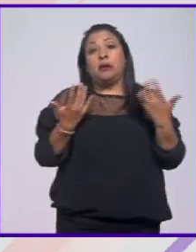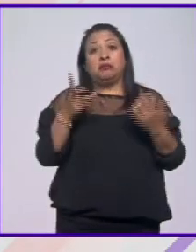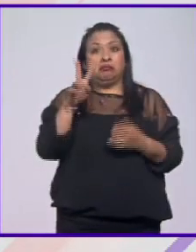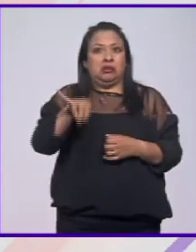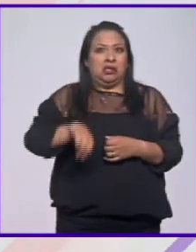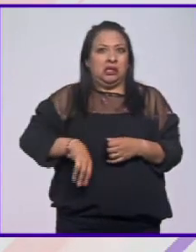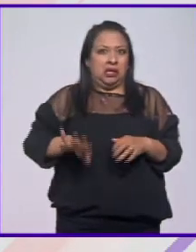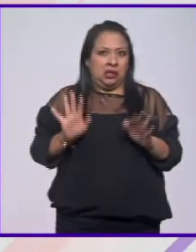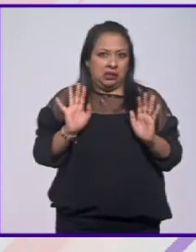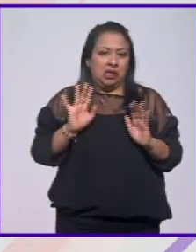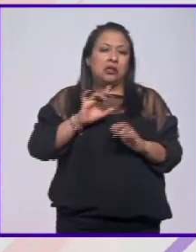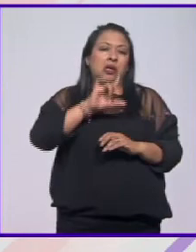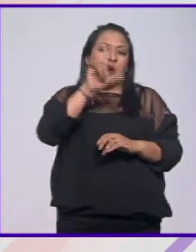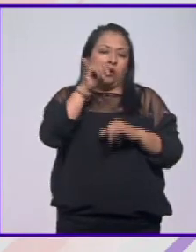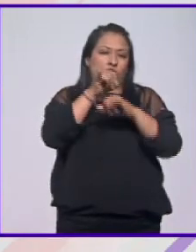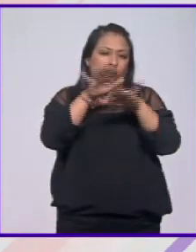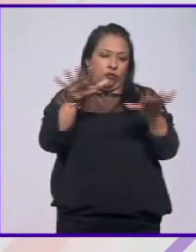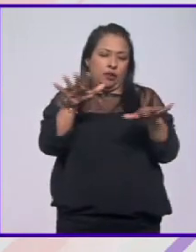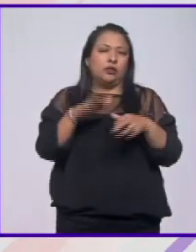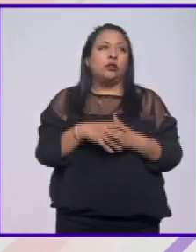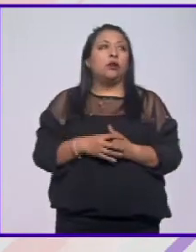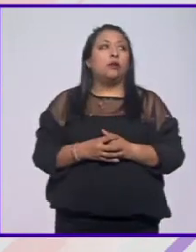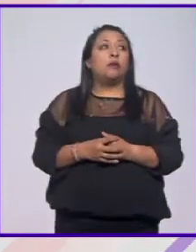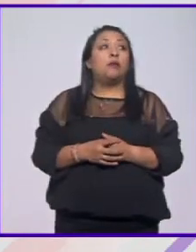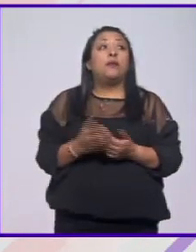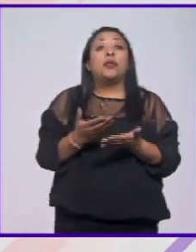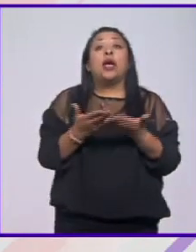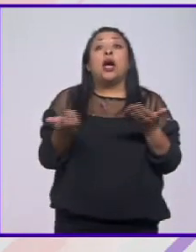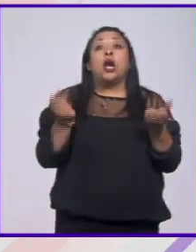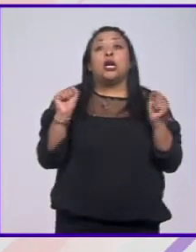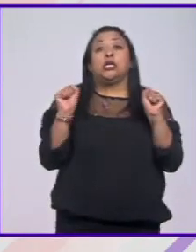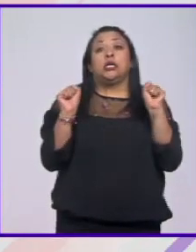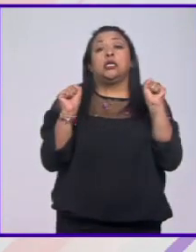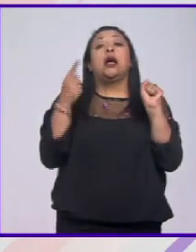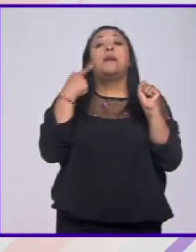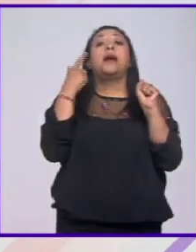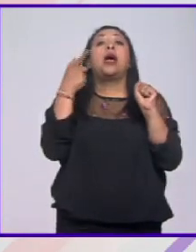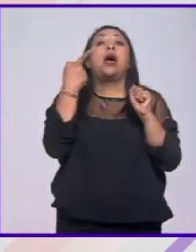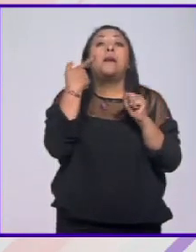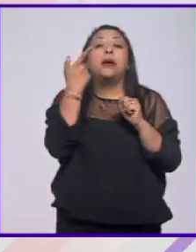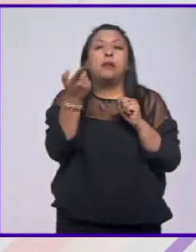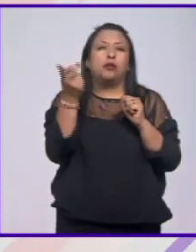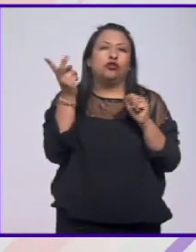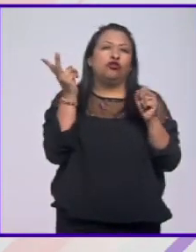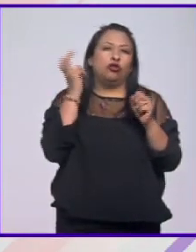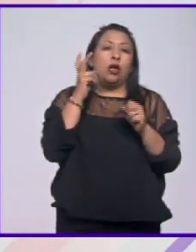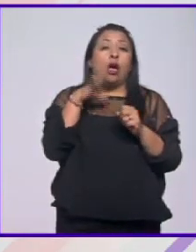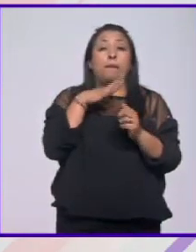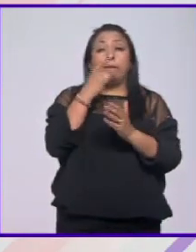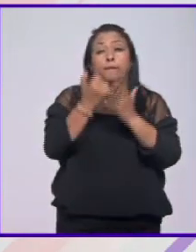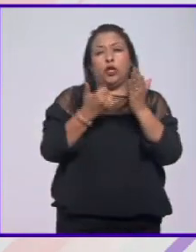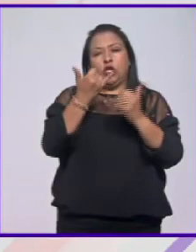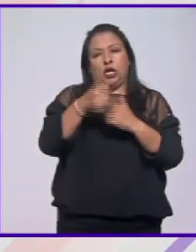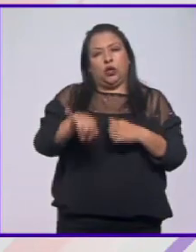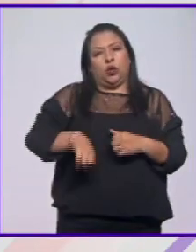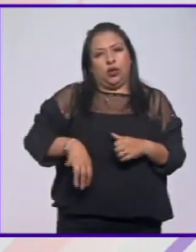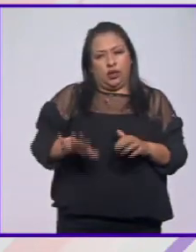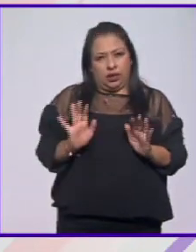muy interesante, ya se les tendremos aquí el reporte también. Mientras tanto, a correr para ver si alcanzamos parte de este... Además, un proyecto